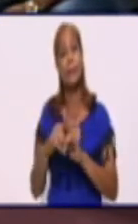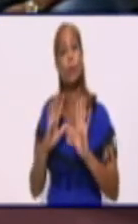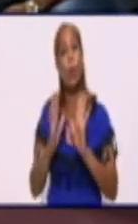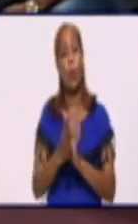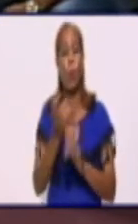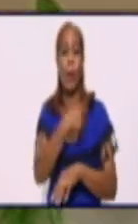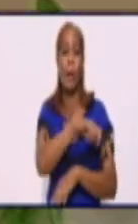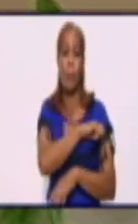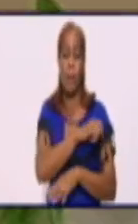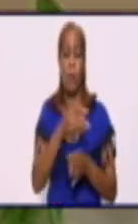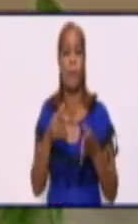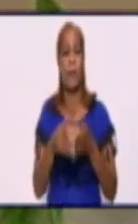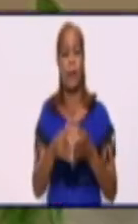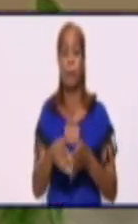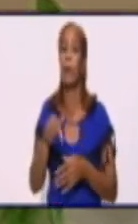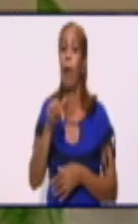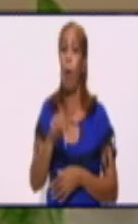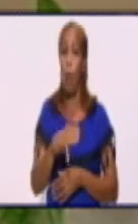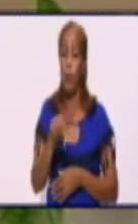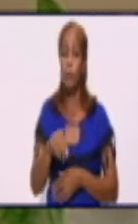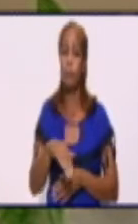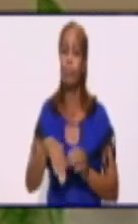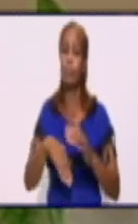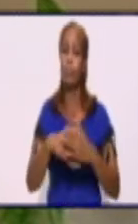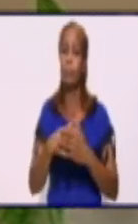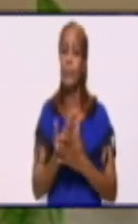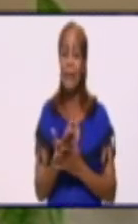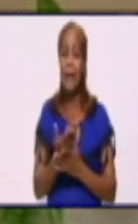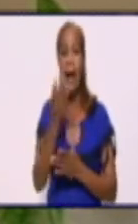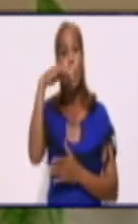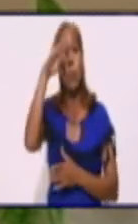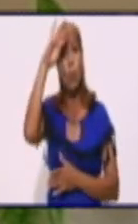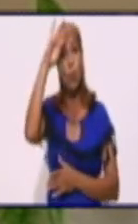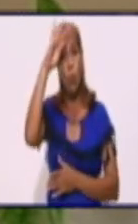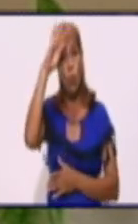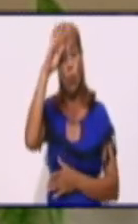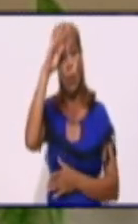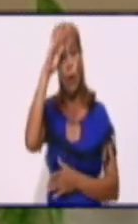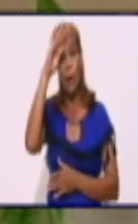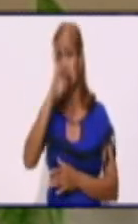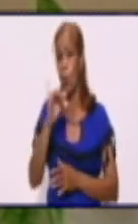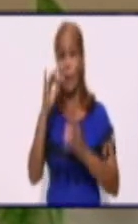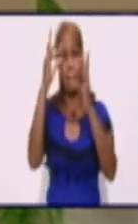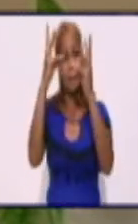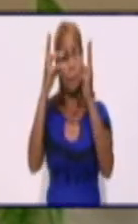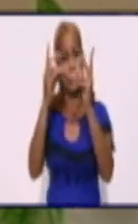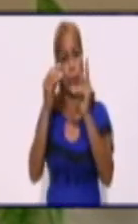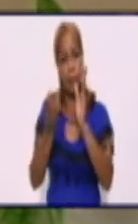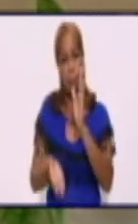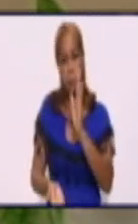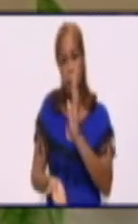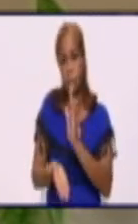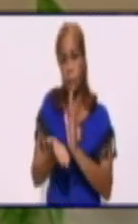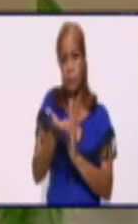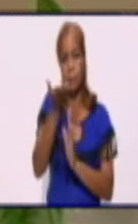asiste. Hoy ha sido un día que Cuba ha marcado récord de casos positivos de la